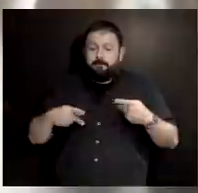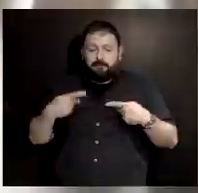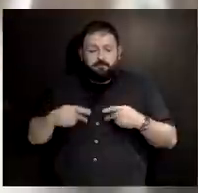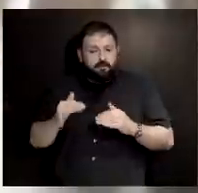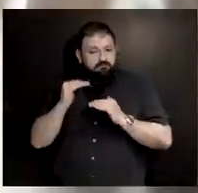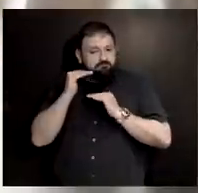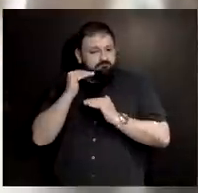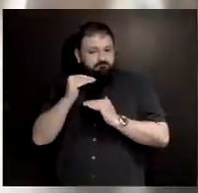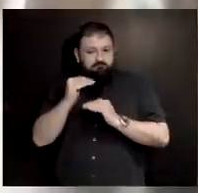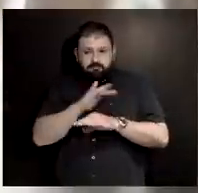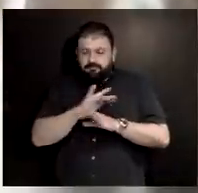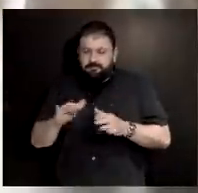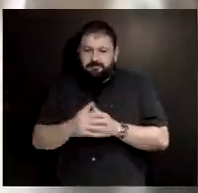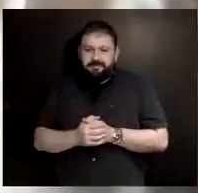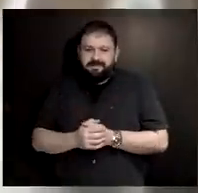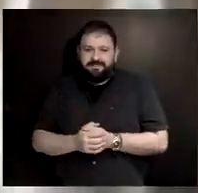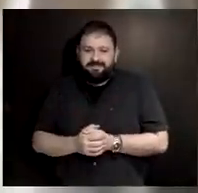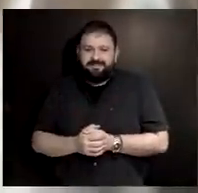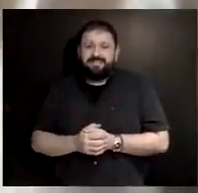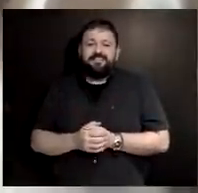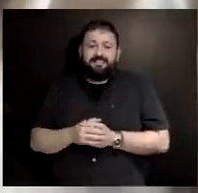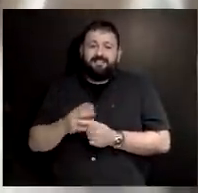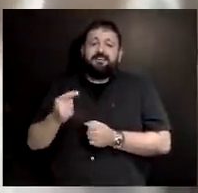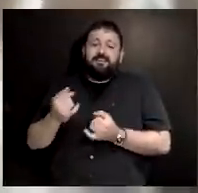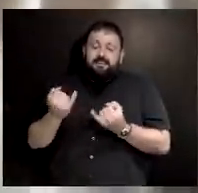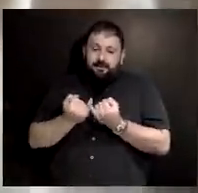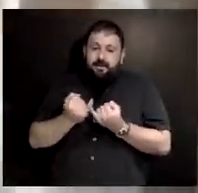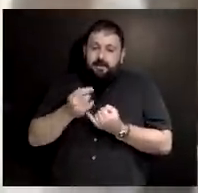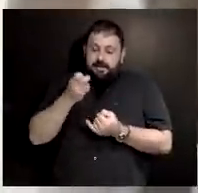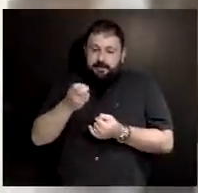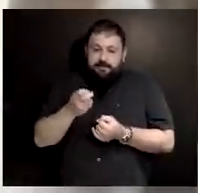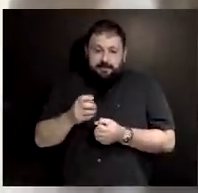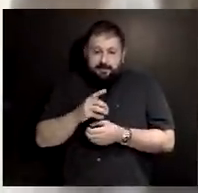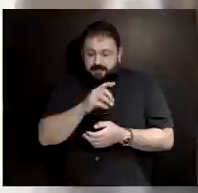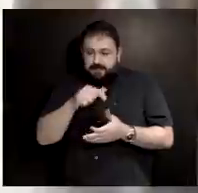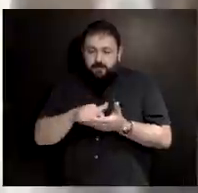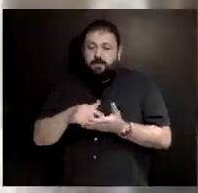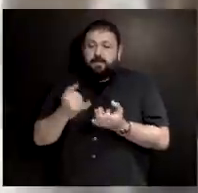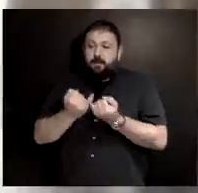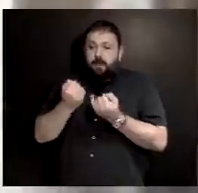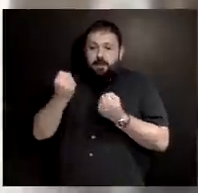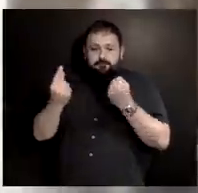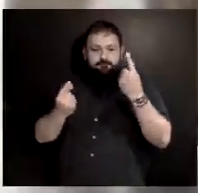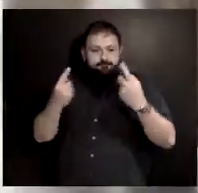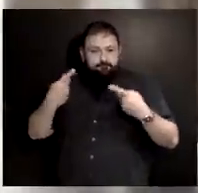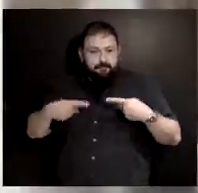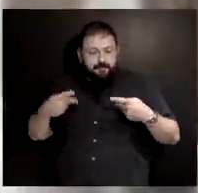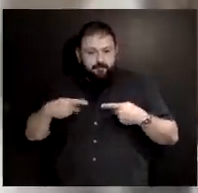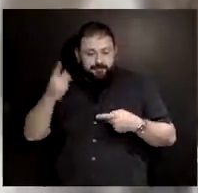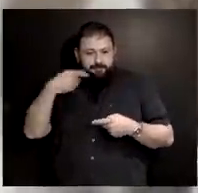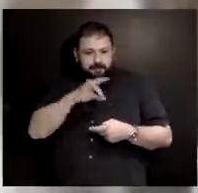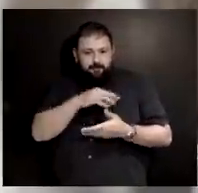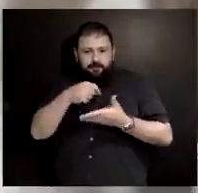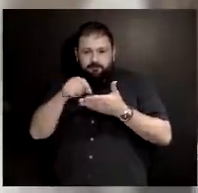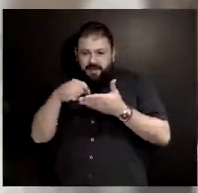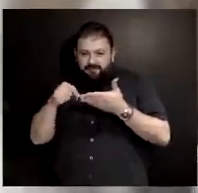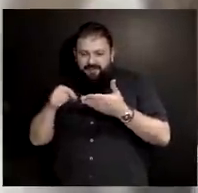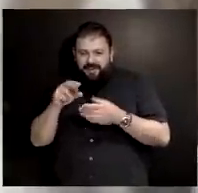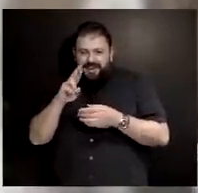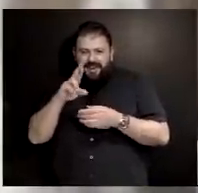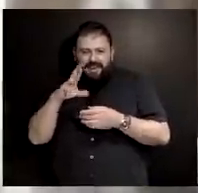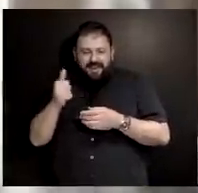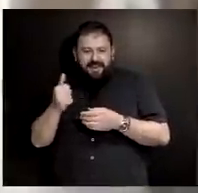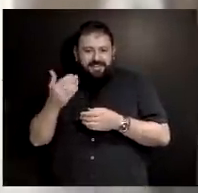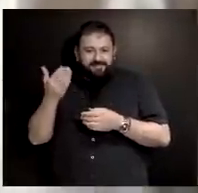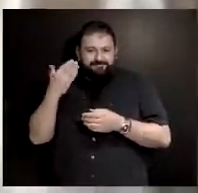contemplados. Los que debíamos del Rally de Ciudad de México. Correcto. Aquellos que calificaron al Rally de Ciudad de México que no se